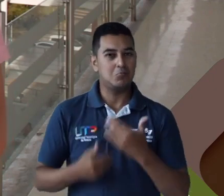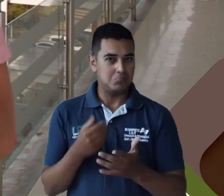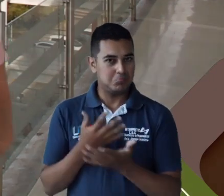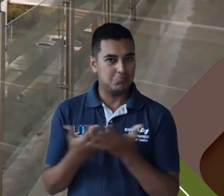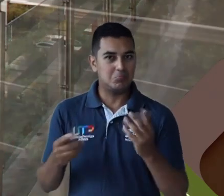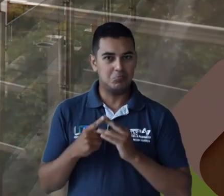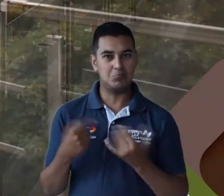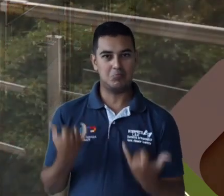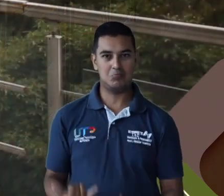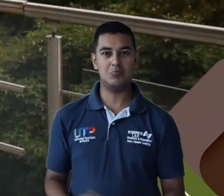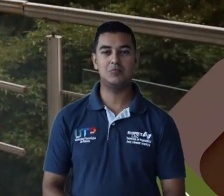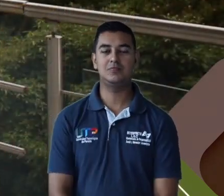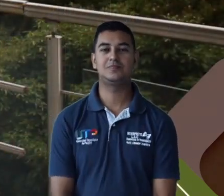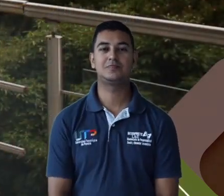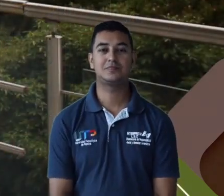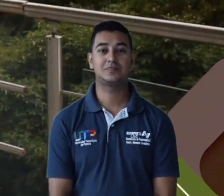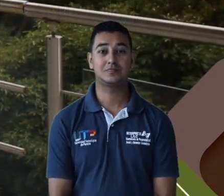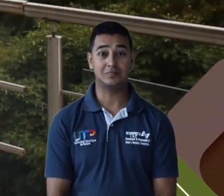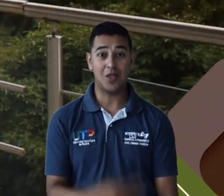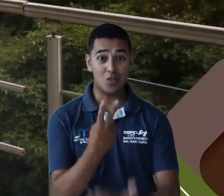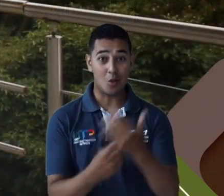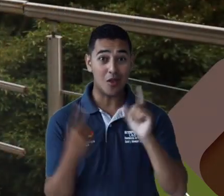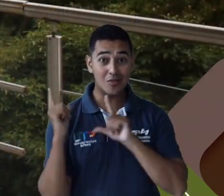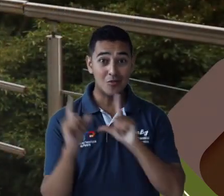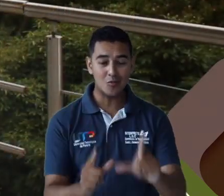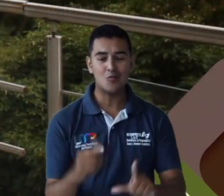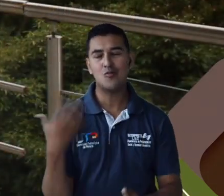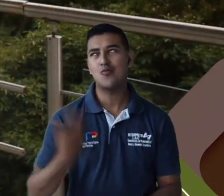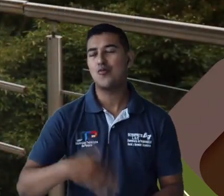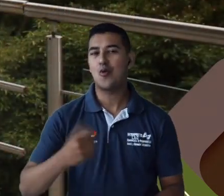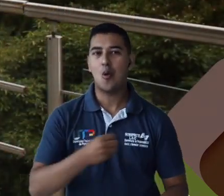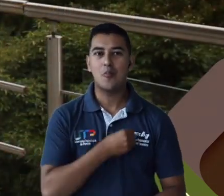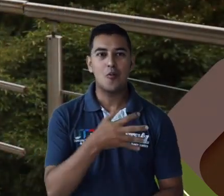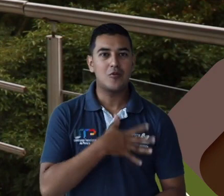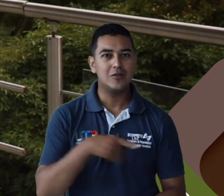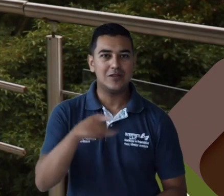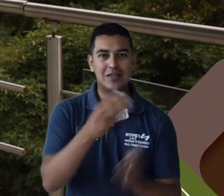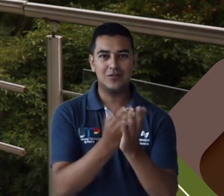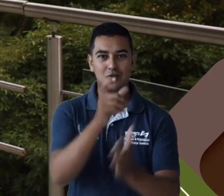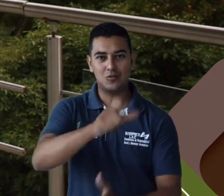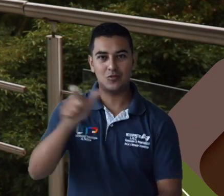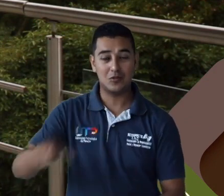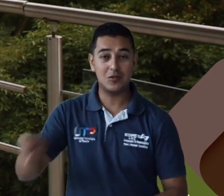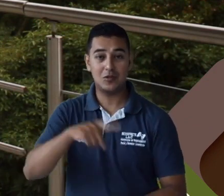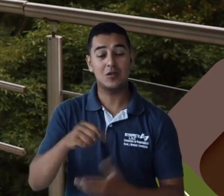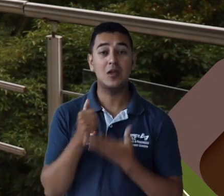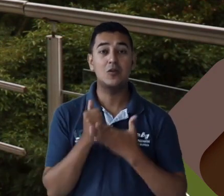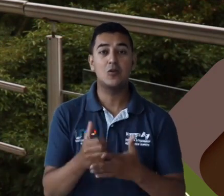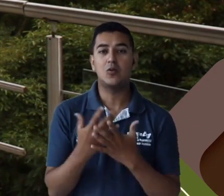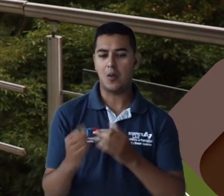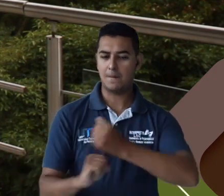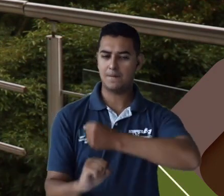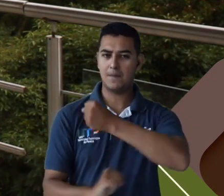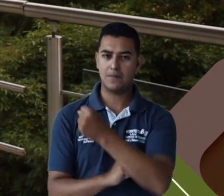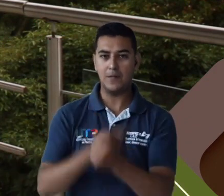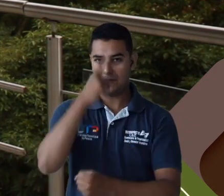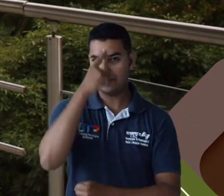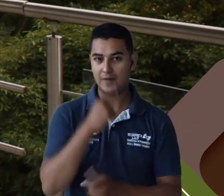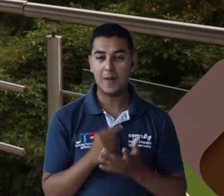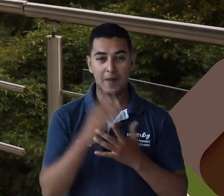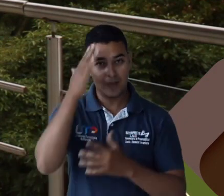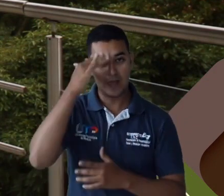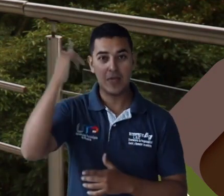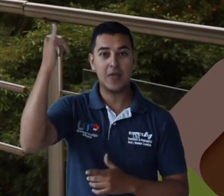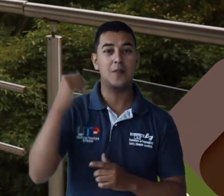punto hasta donde estoy. La doble titulación es una oportunidad excelente para nuestros estudiantes, ya que permite fortalecer su perfil